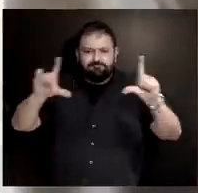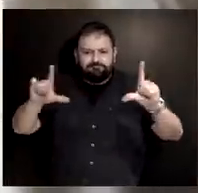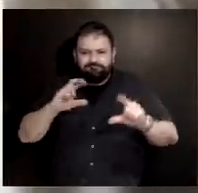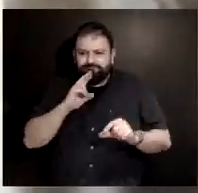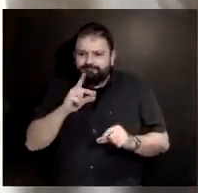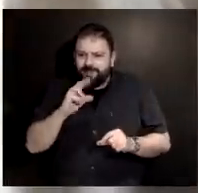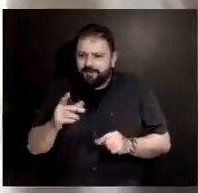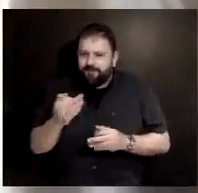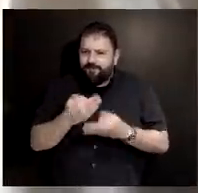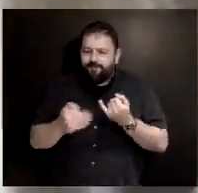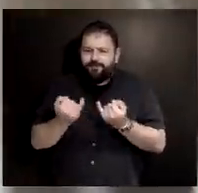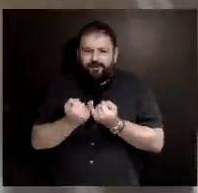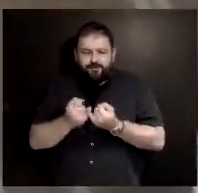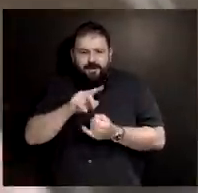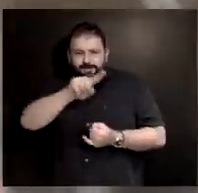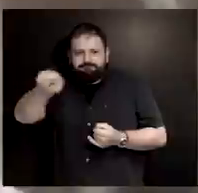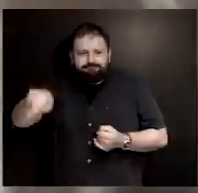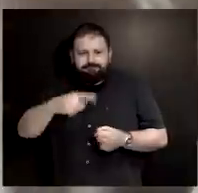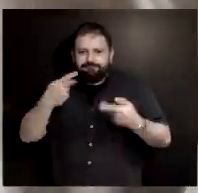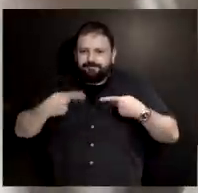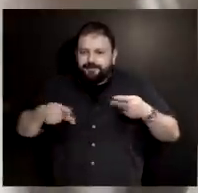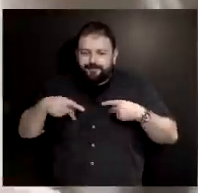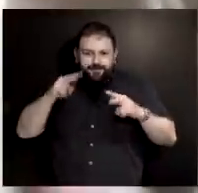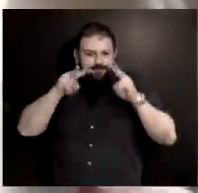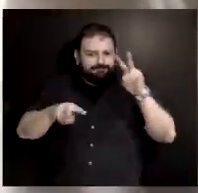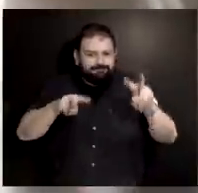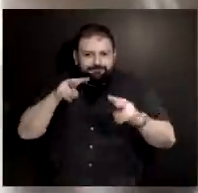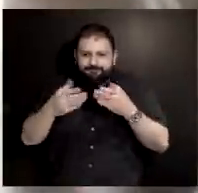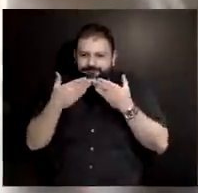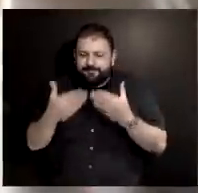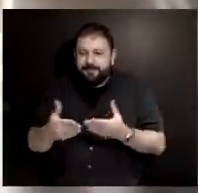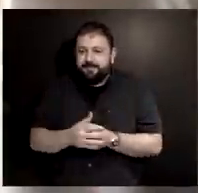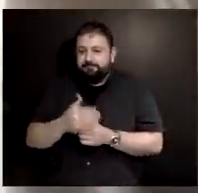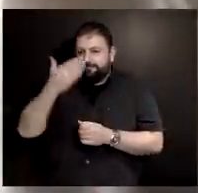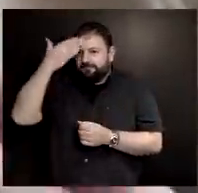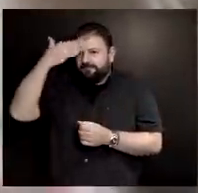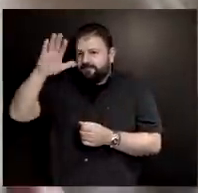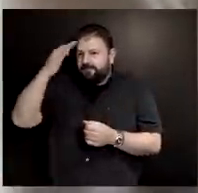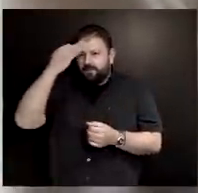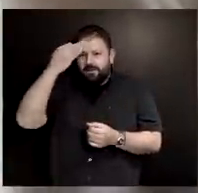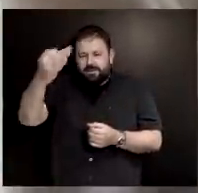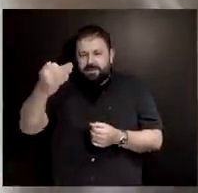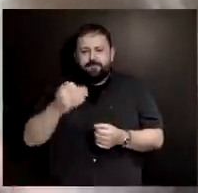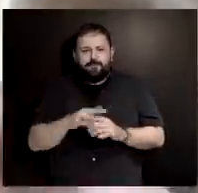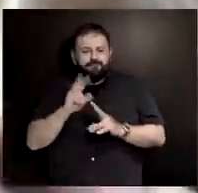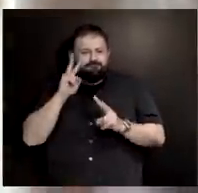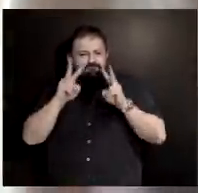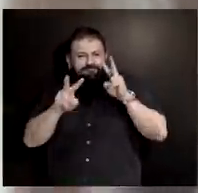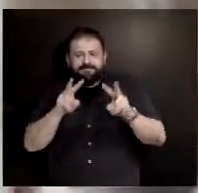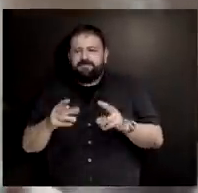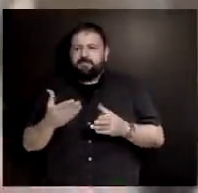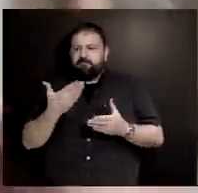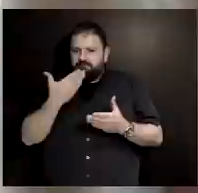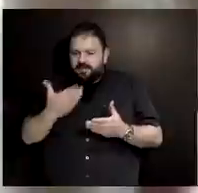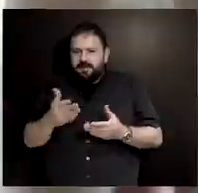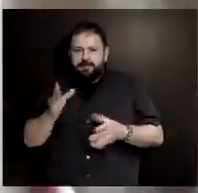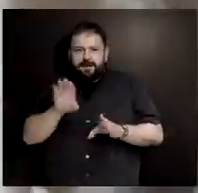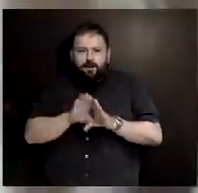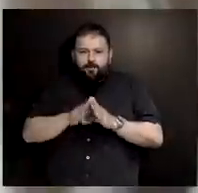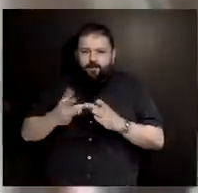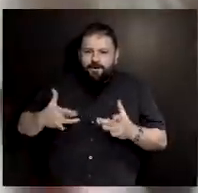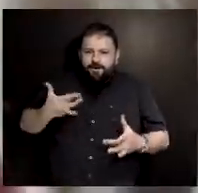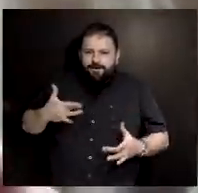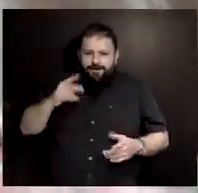más atractivas para ustedes, que el tiempo en pantalla sea lo más dinámico, lo más digerible, que ustedes puedan